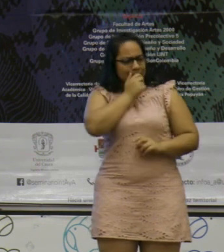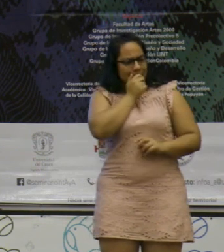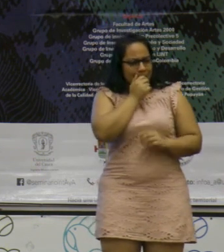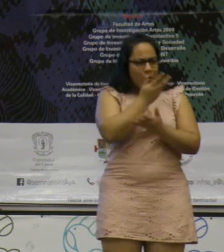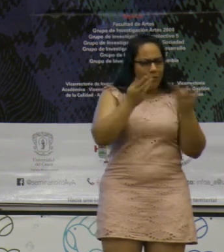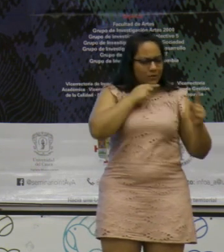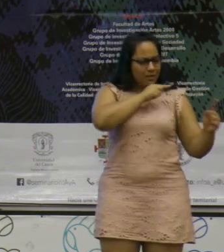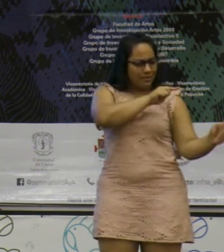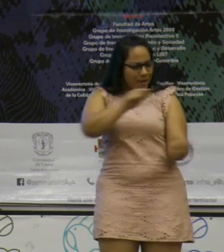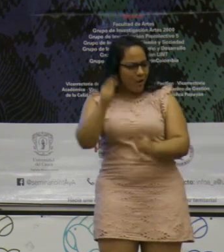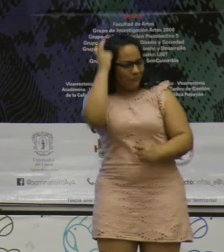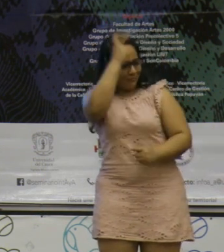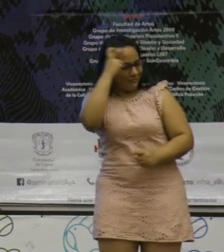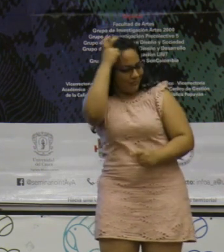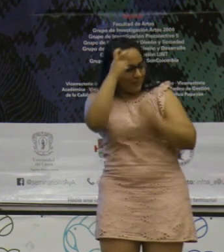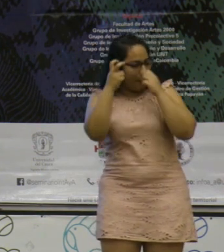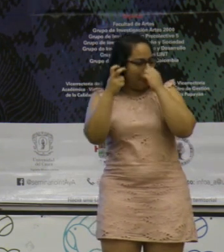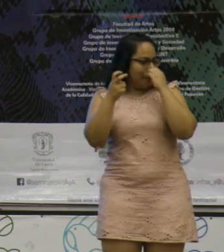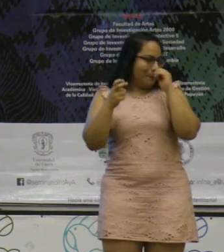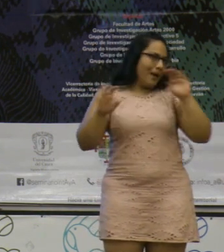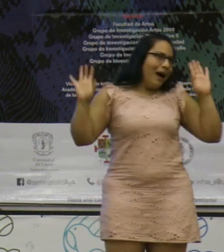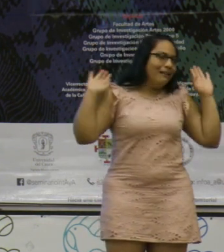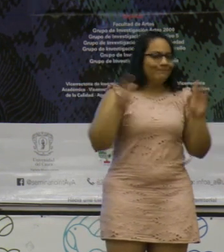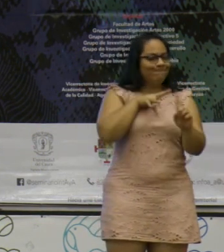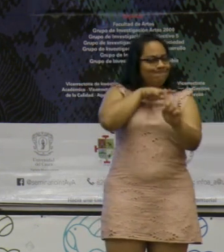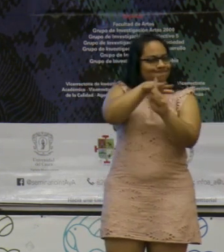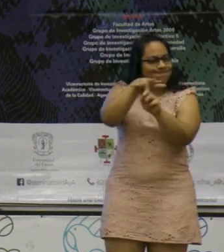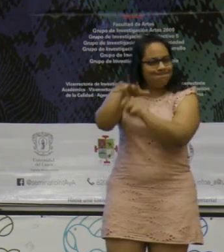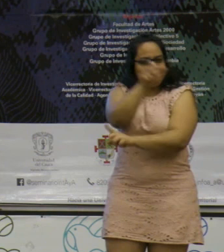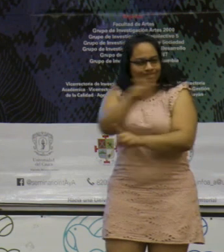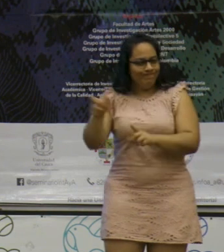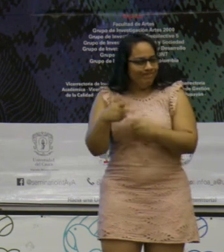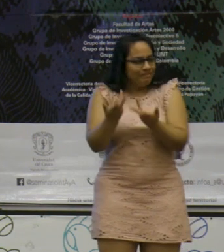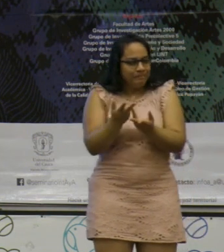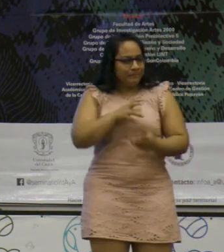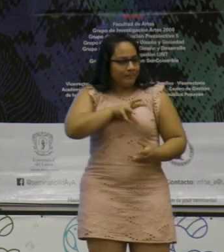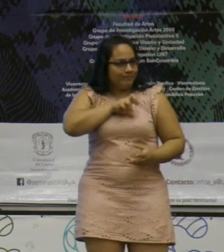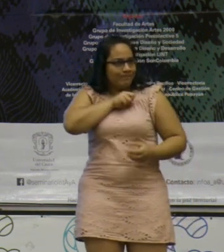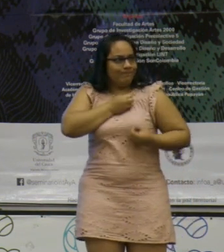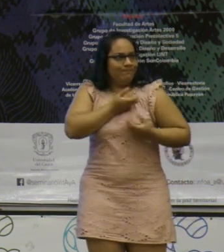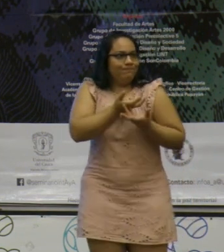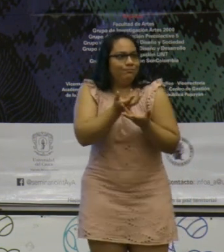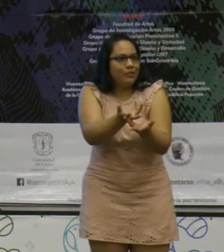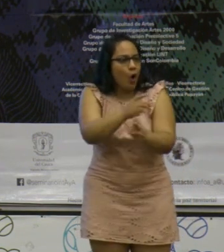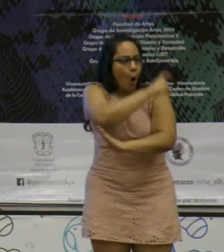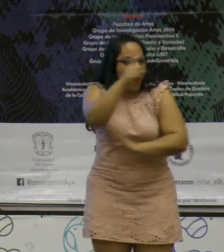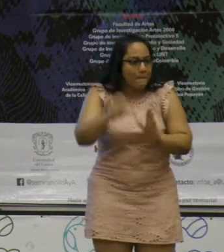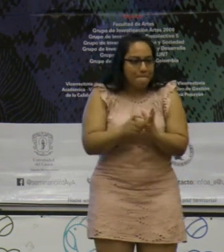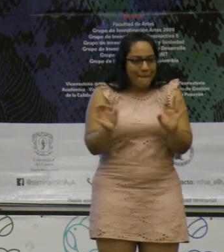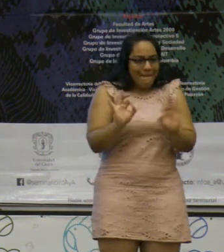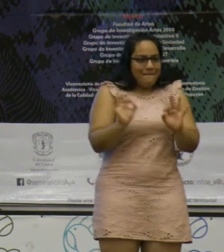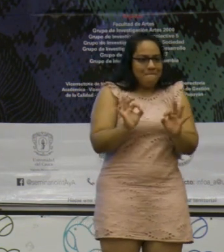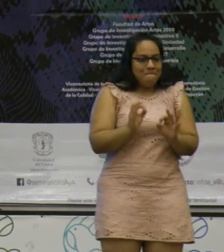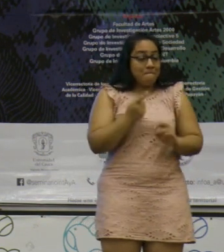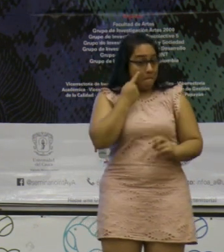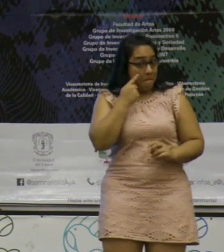todo este discurso teológico que de alguna manera impide que mucha gente muy brillante no haya podido hablar y decir todo lo que se dijo, píllense ilustraciones y la